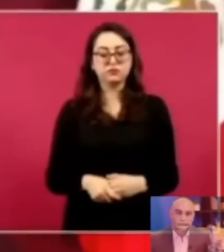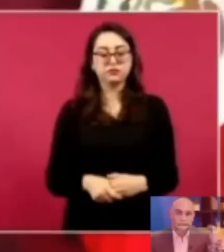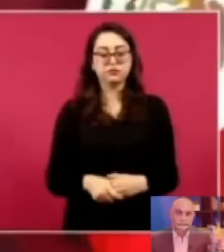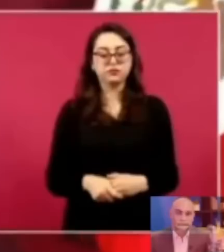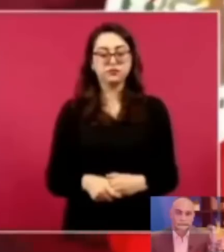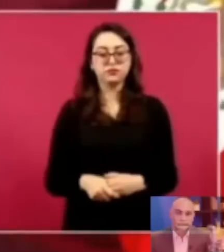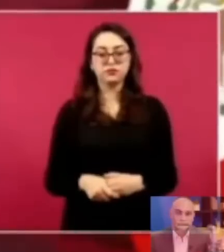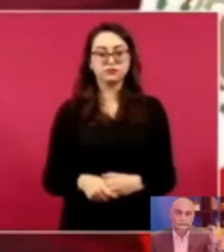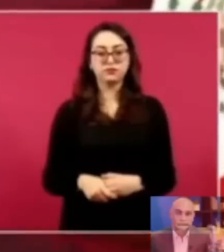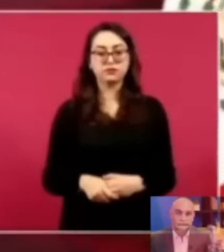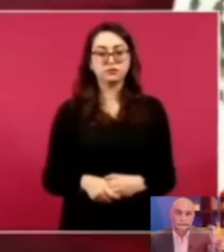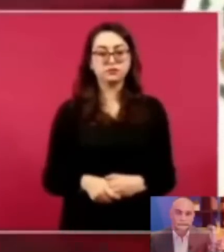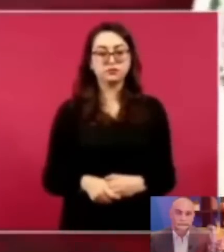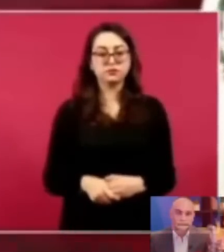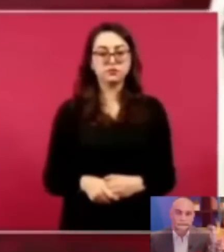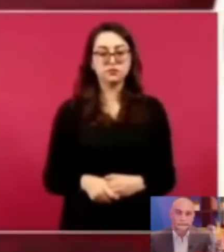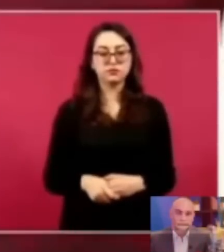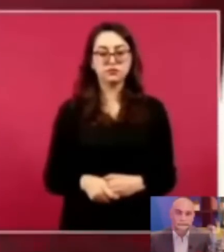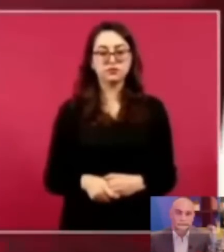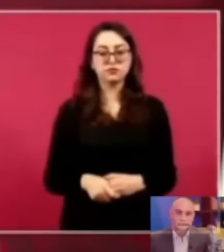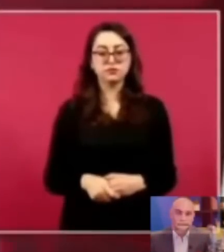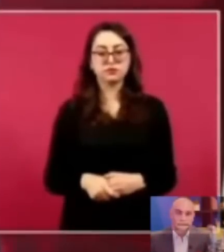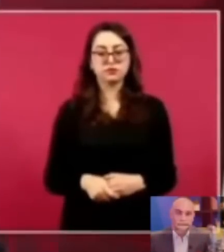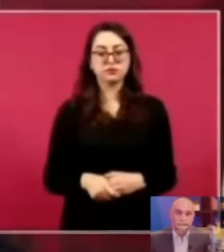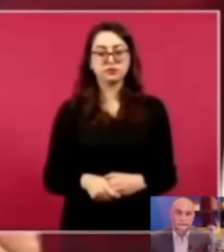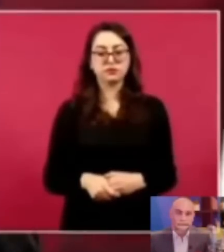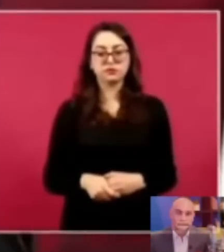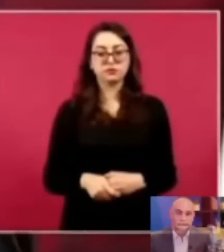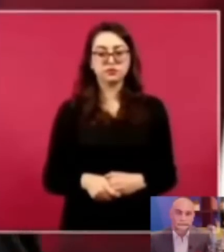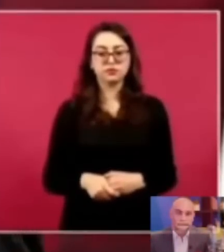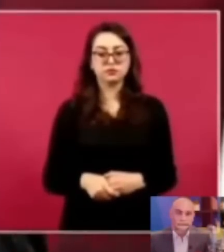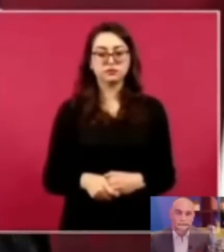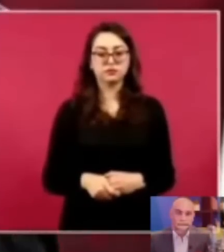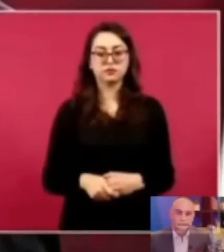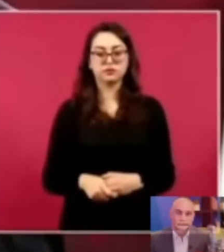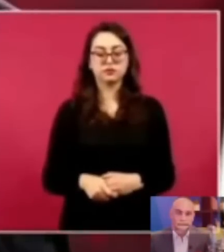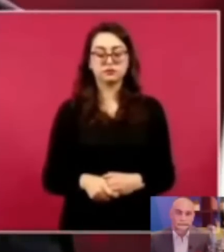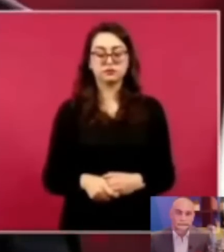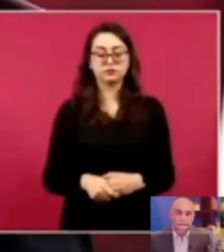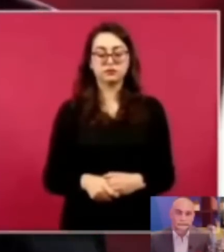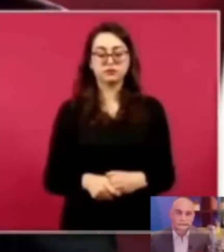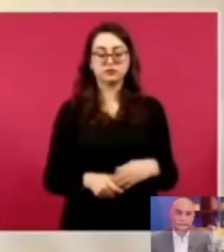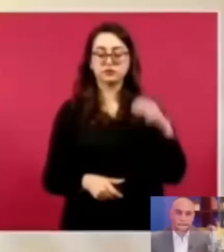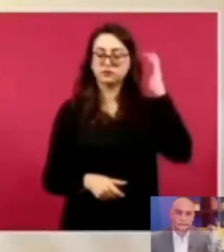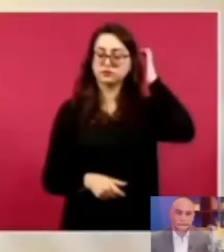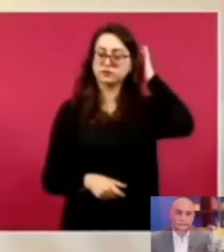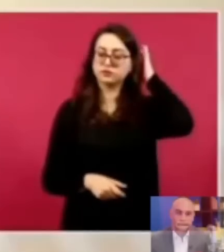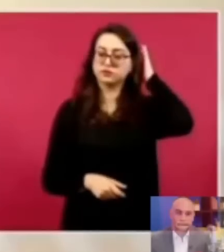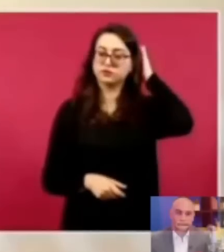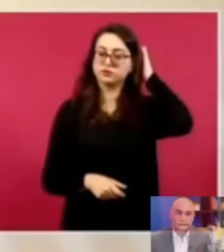Y por qué nos preocupa Y por qué Si